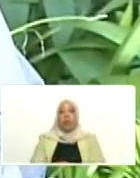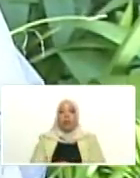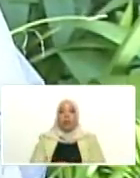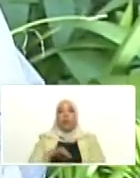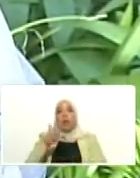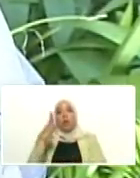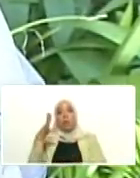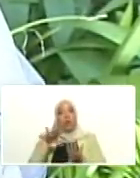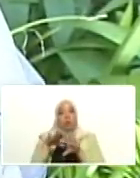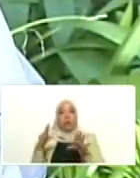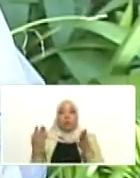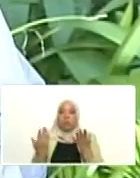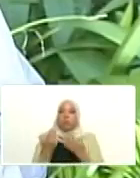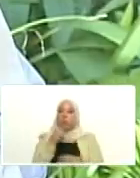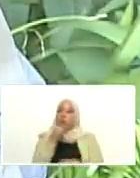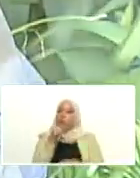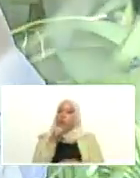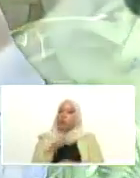cuarto lugar,